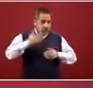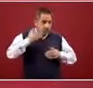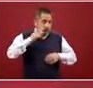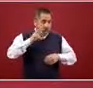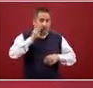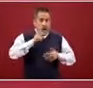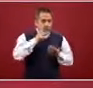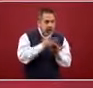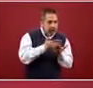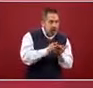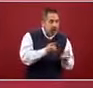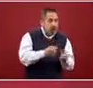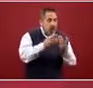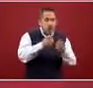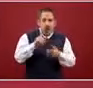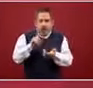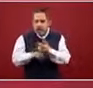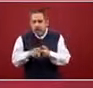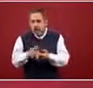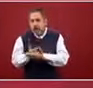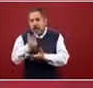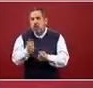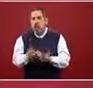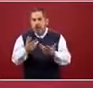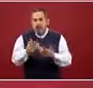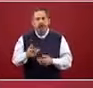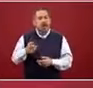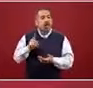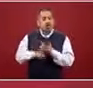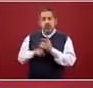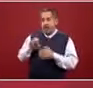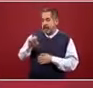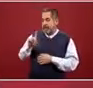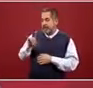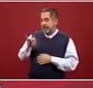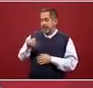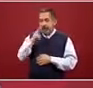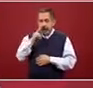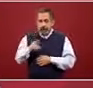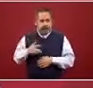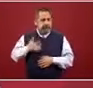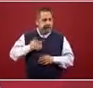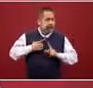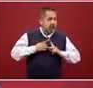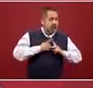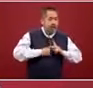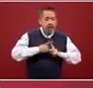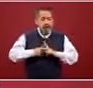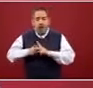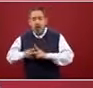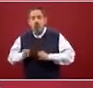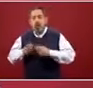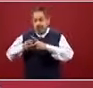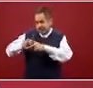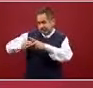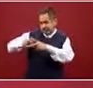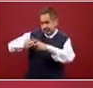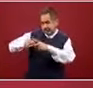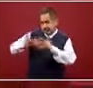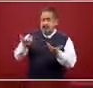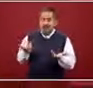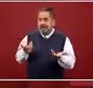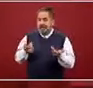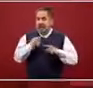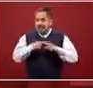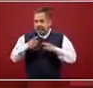ser cualitativa o cuantitativa, y muchos de los métodos de la epidemiología se basan en la inferencia estadística y la estimación, que son